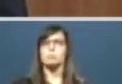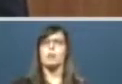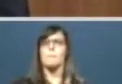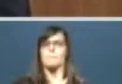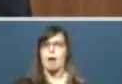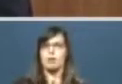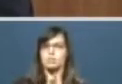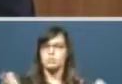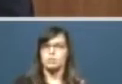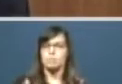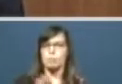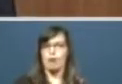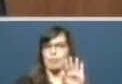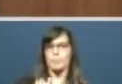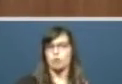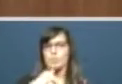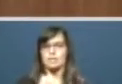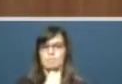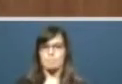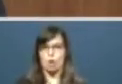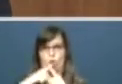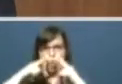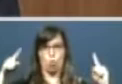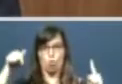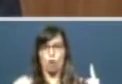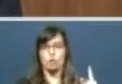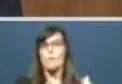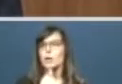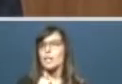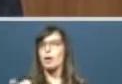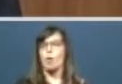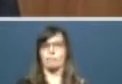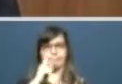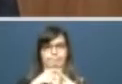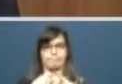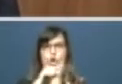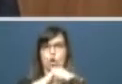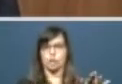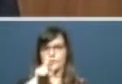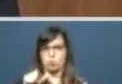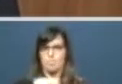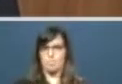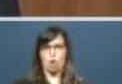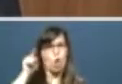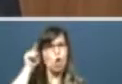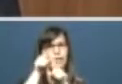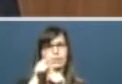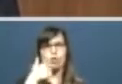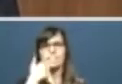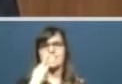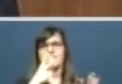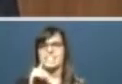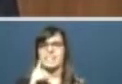2014 entre sus prioridades está la contratación de desempleados objetivo al que destina casi el